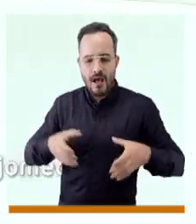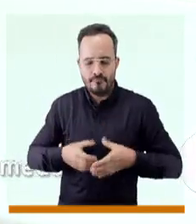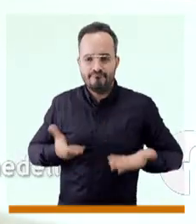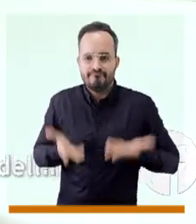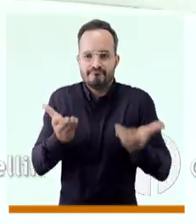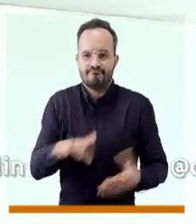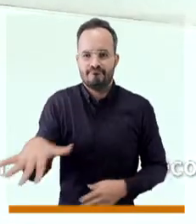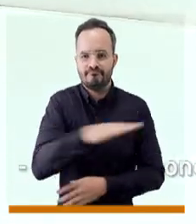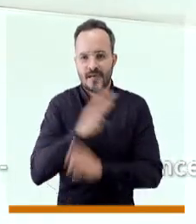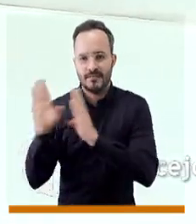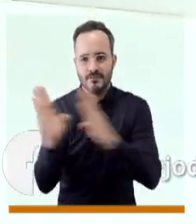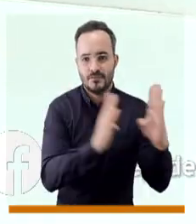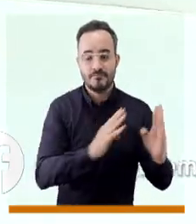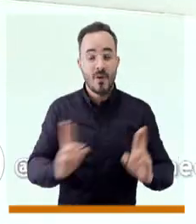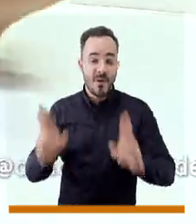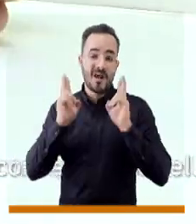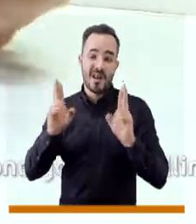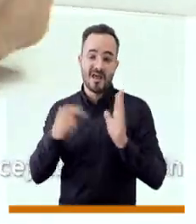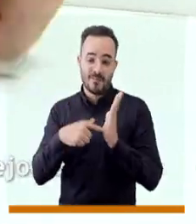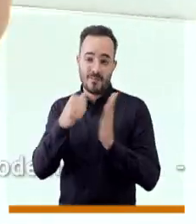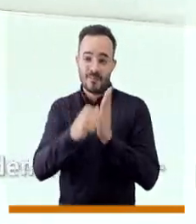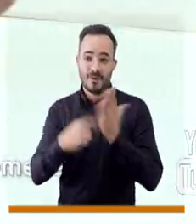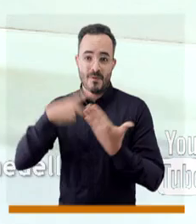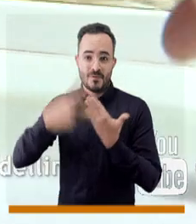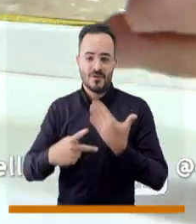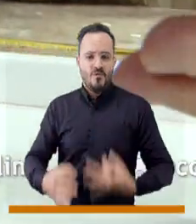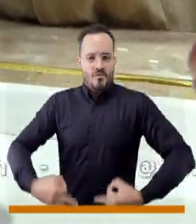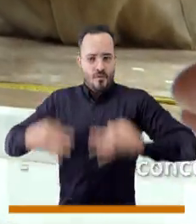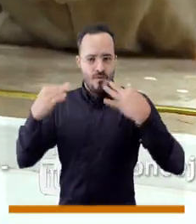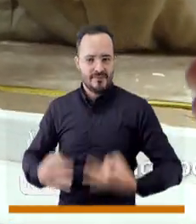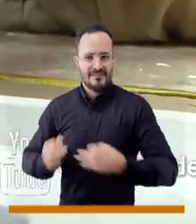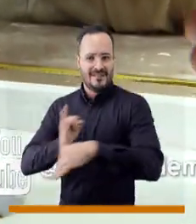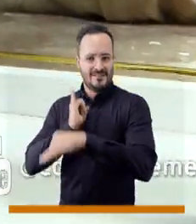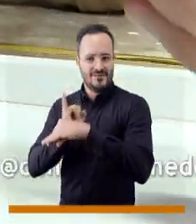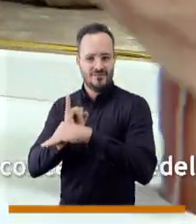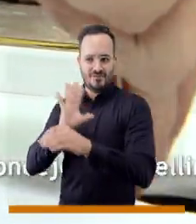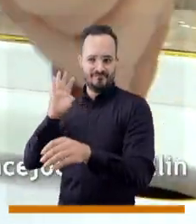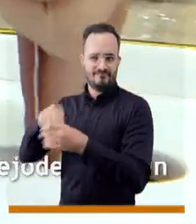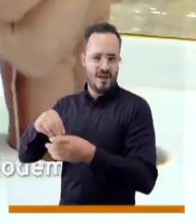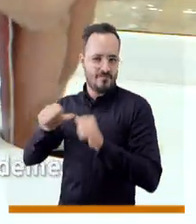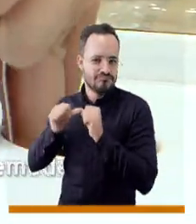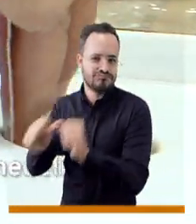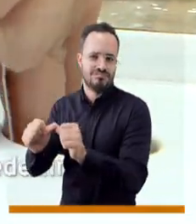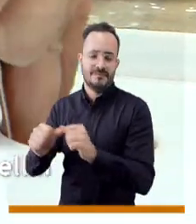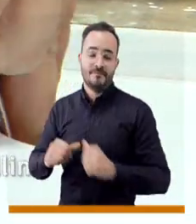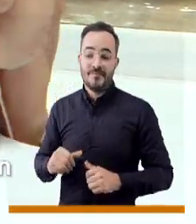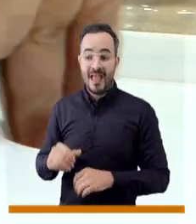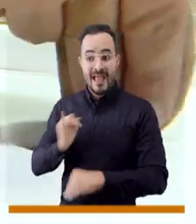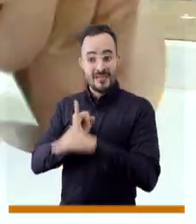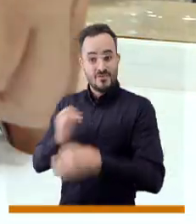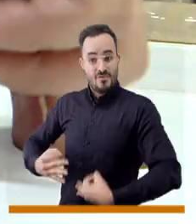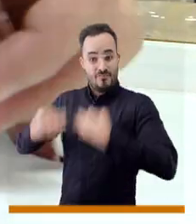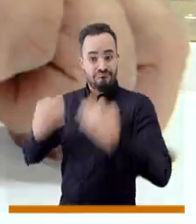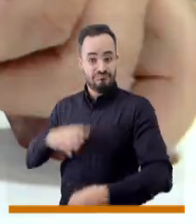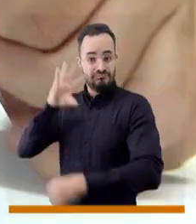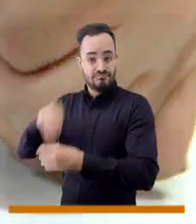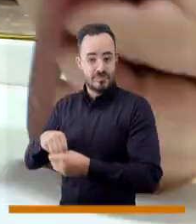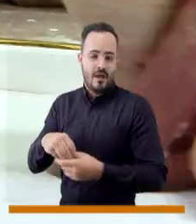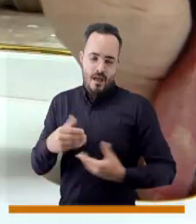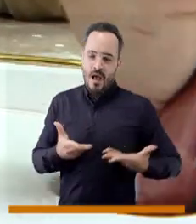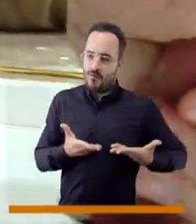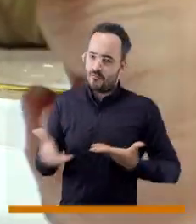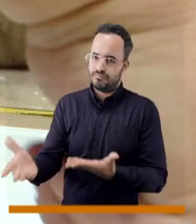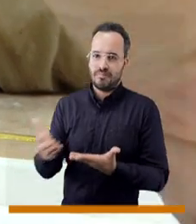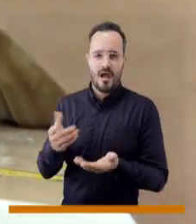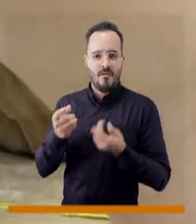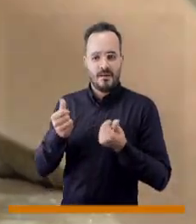programa deberíamos institucionalizarlo también y por supuesto que administración tras administración garantice no solamente la estabilidad de